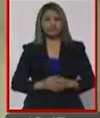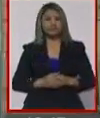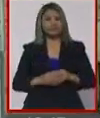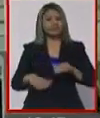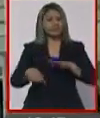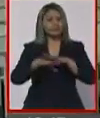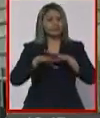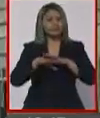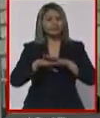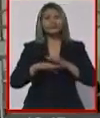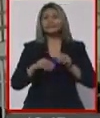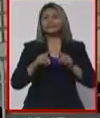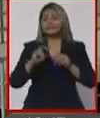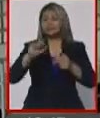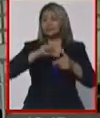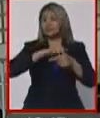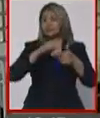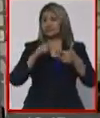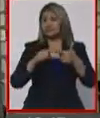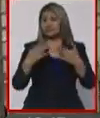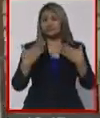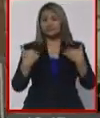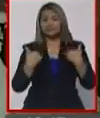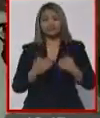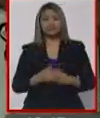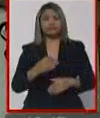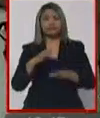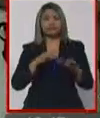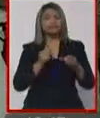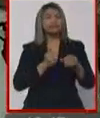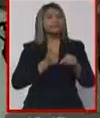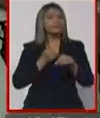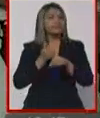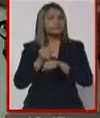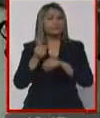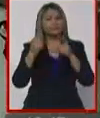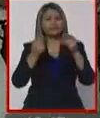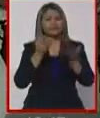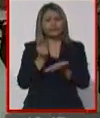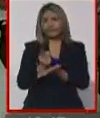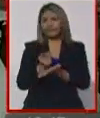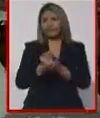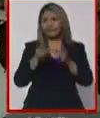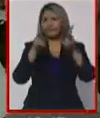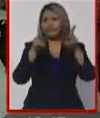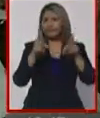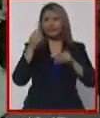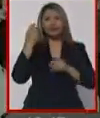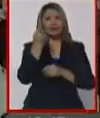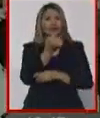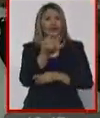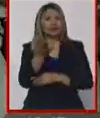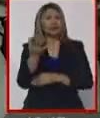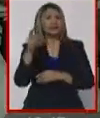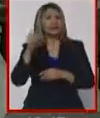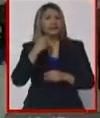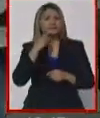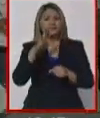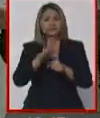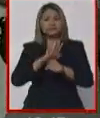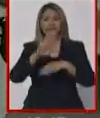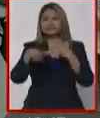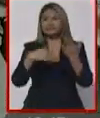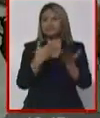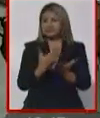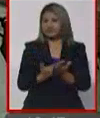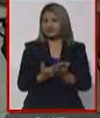argumento sólido y válido. Y segundo, la acción abusiva de tratar de amedrentar a las personas en algo que nos debería comprometer a